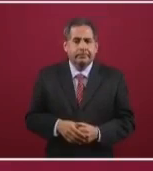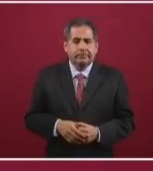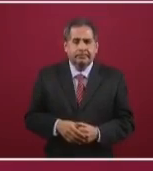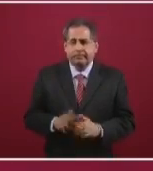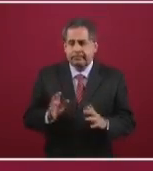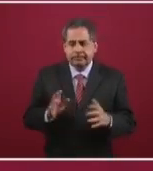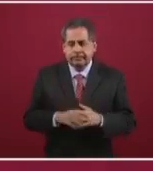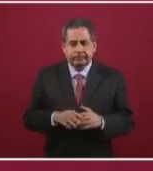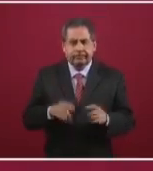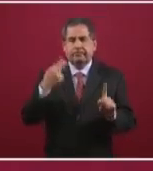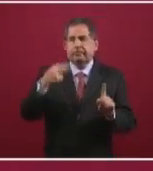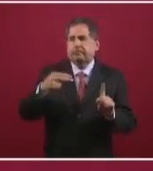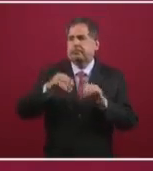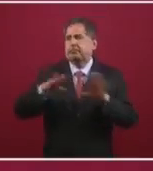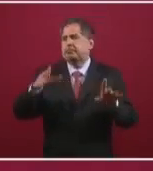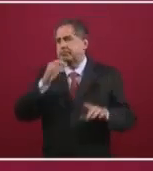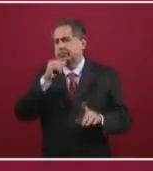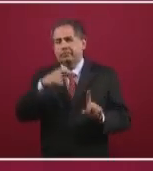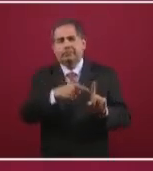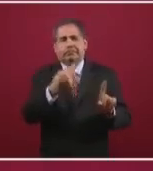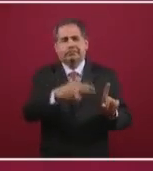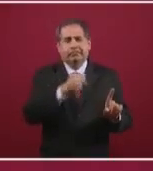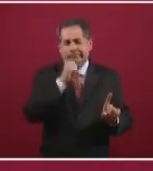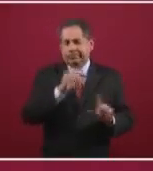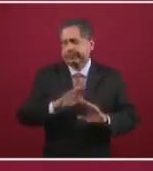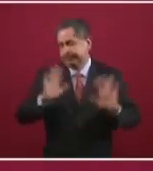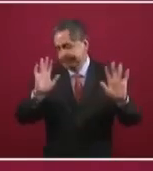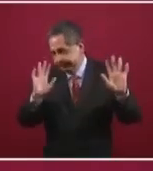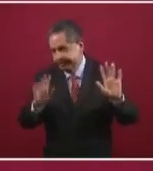no lo menciono aquí porque